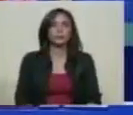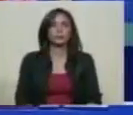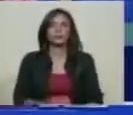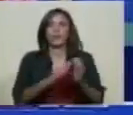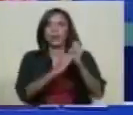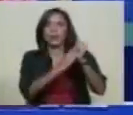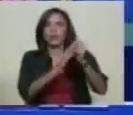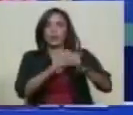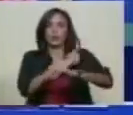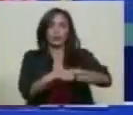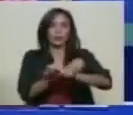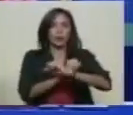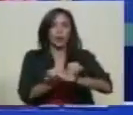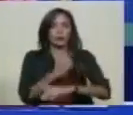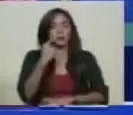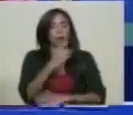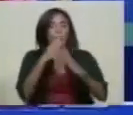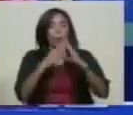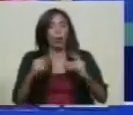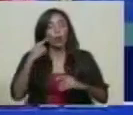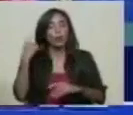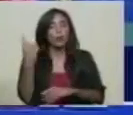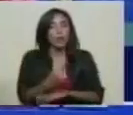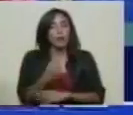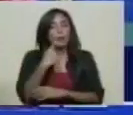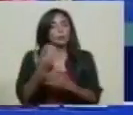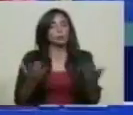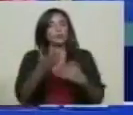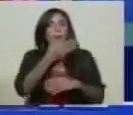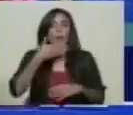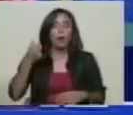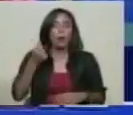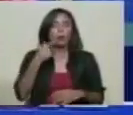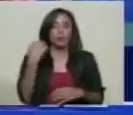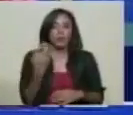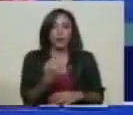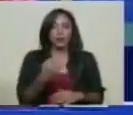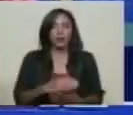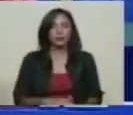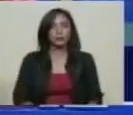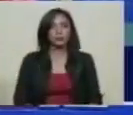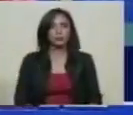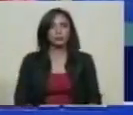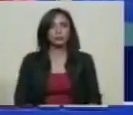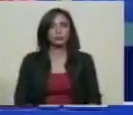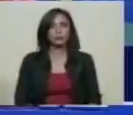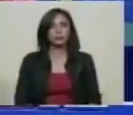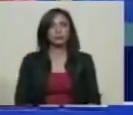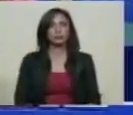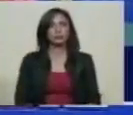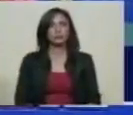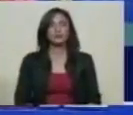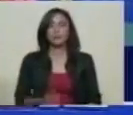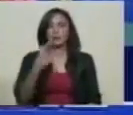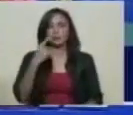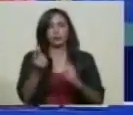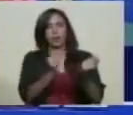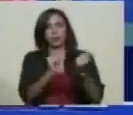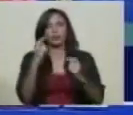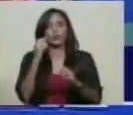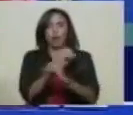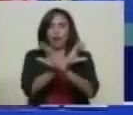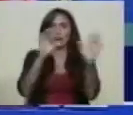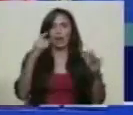poderoso que debe mejorar, debe ser mejor, más profundo, mucho más. Ya ustedes lo han discutido y